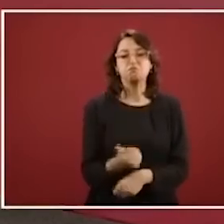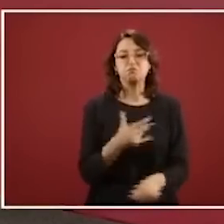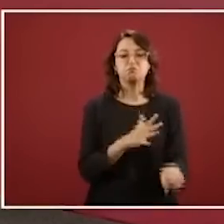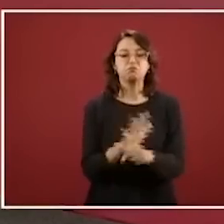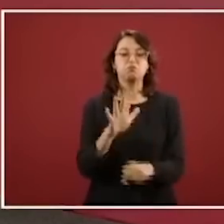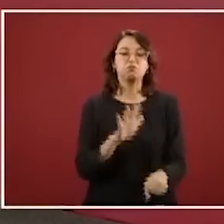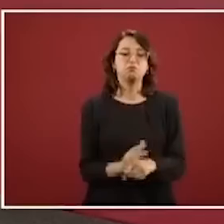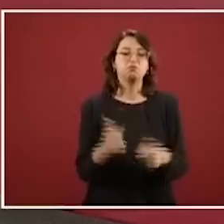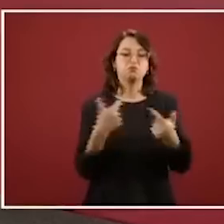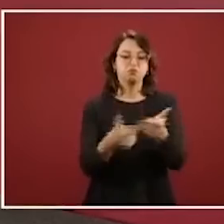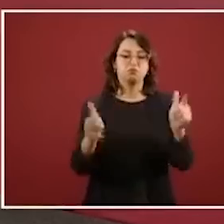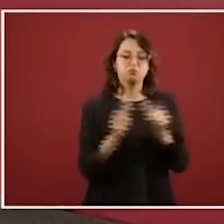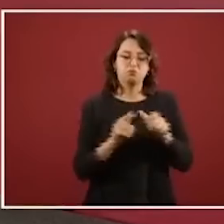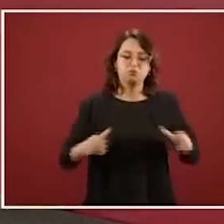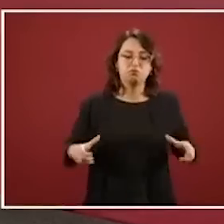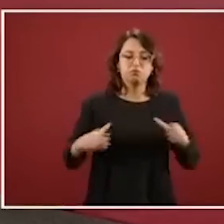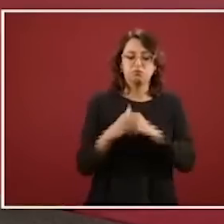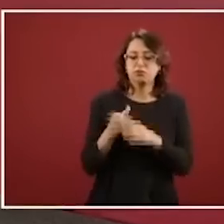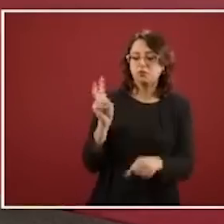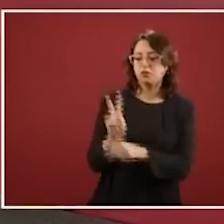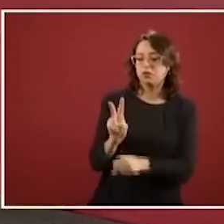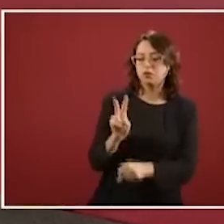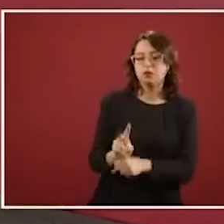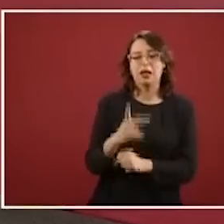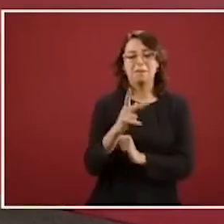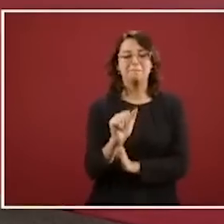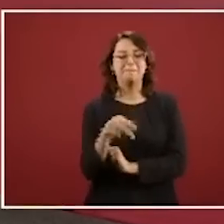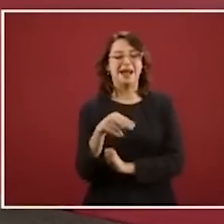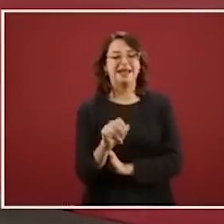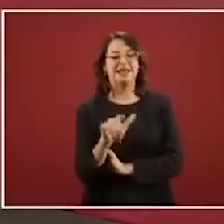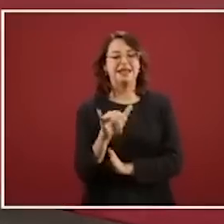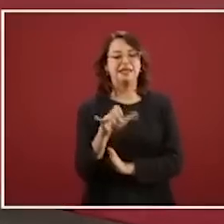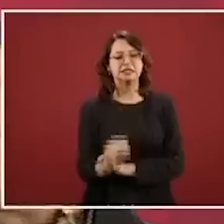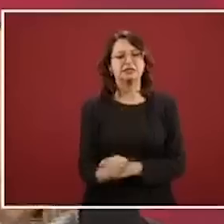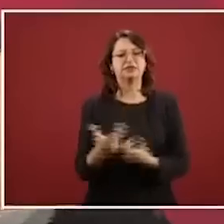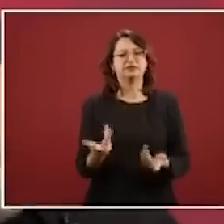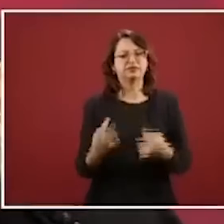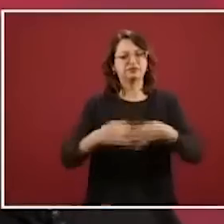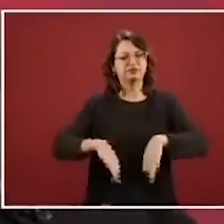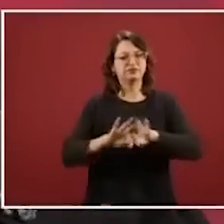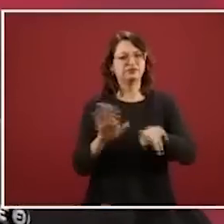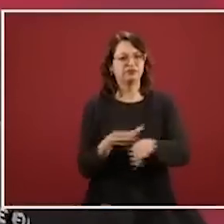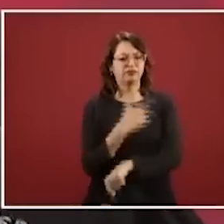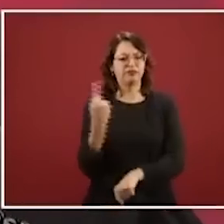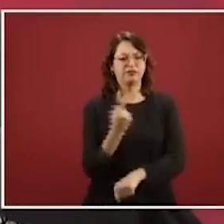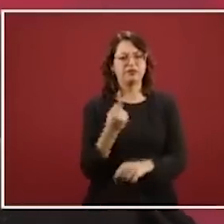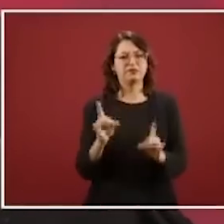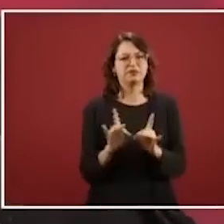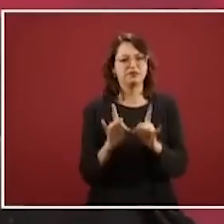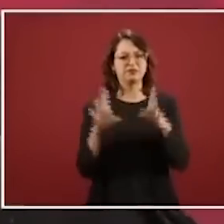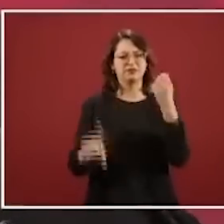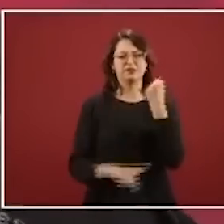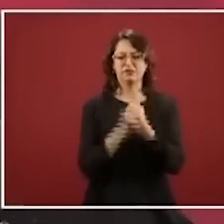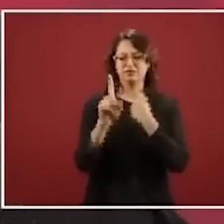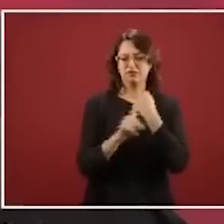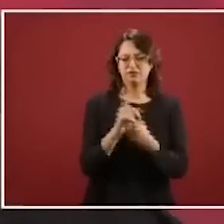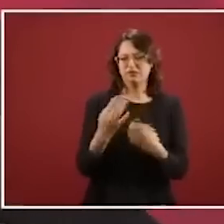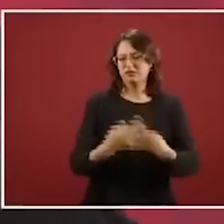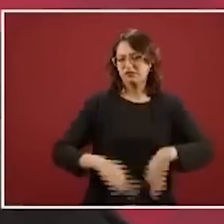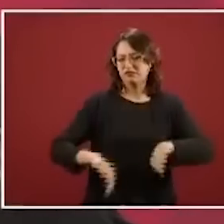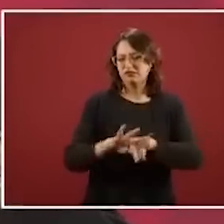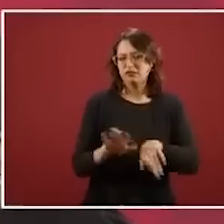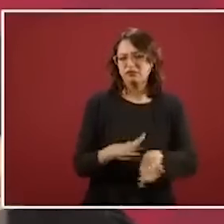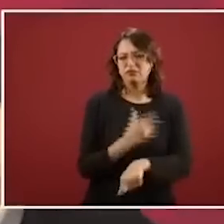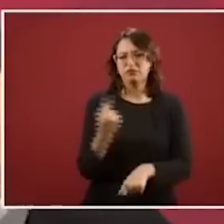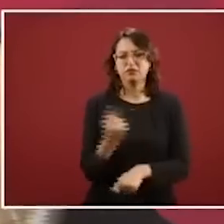paneles. Oiga, me preguntarán ustedes por qué son tan importantes los paneles para solucionar las controversias con Estados Unidos. Bueno, porque ya no